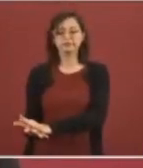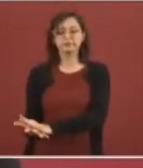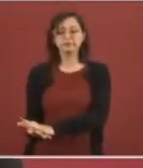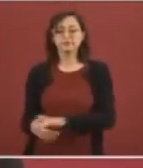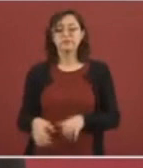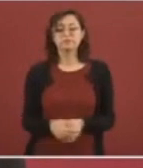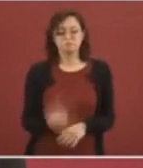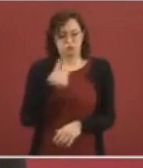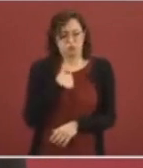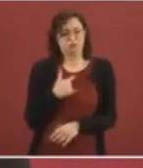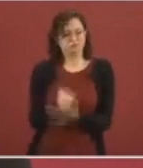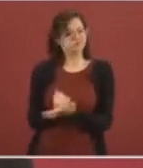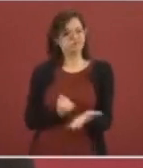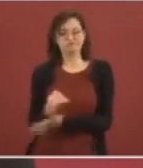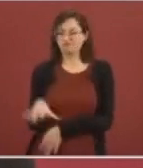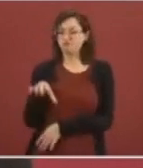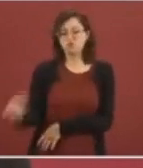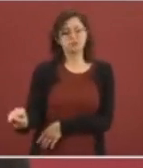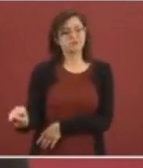Yo ya estoy definido desde hace tiempo